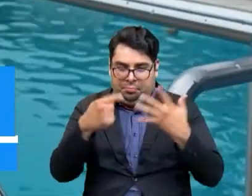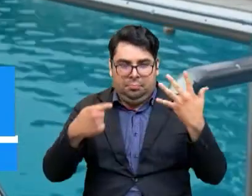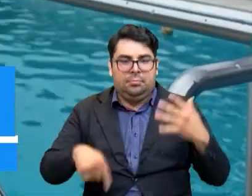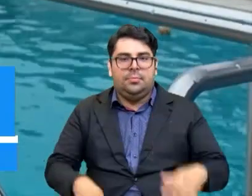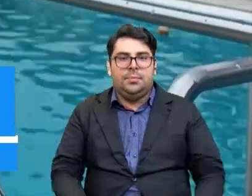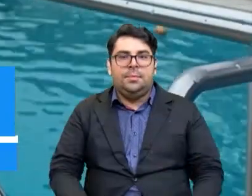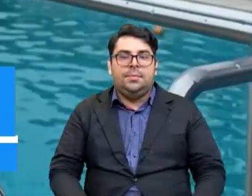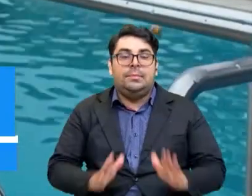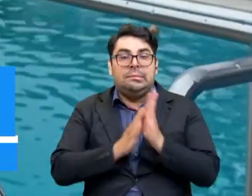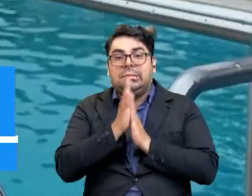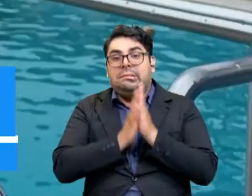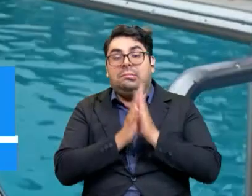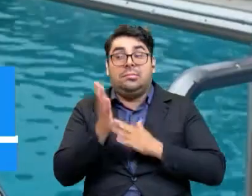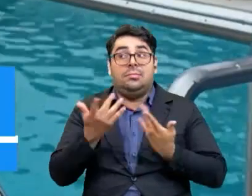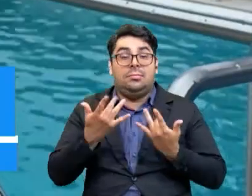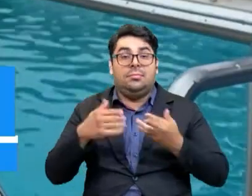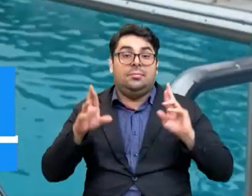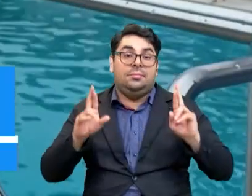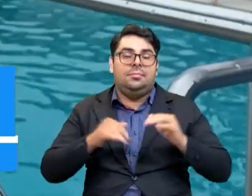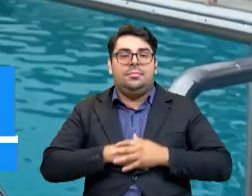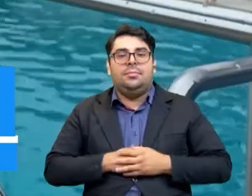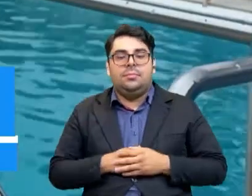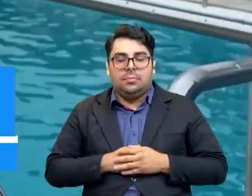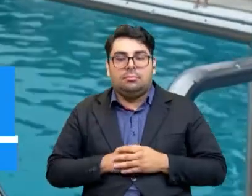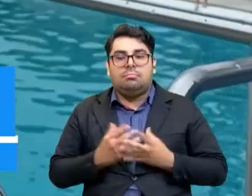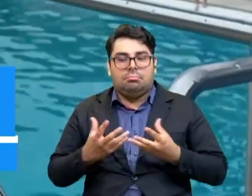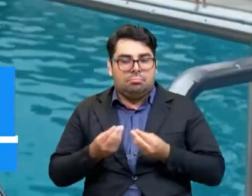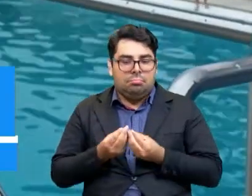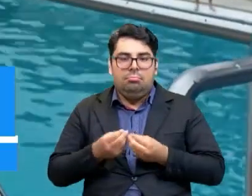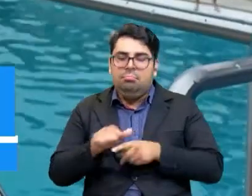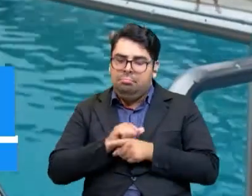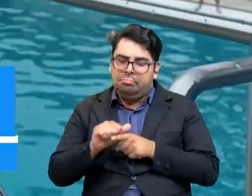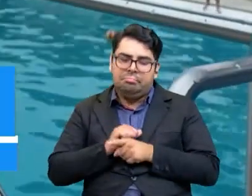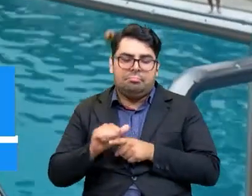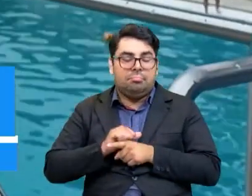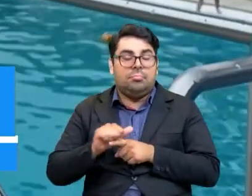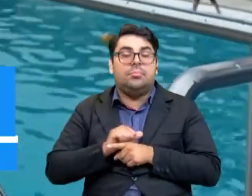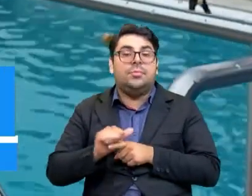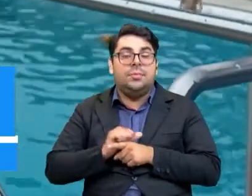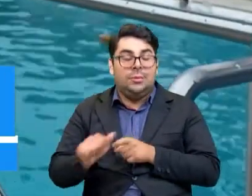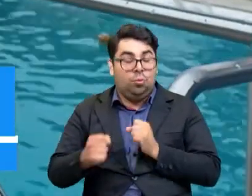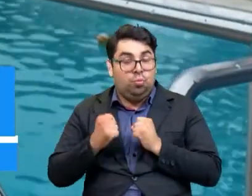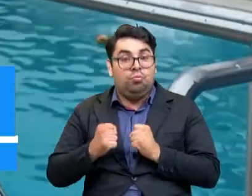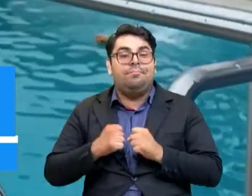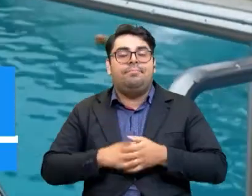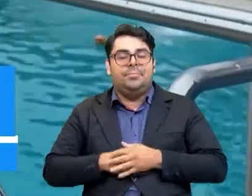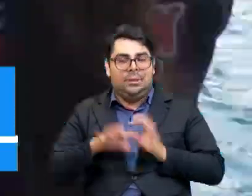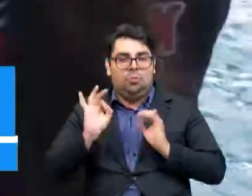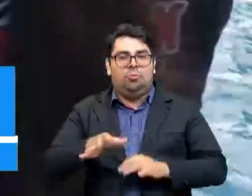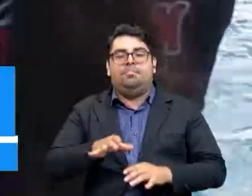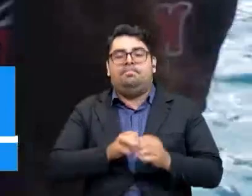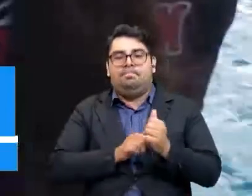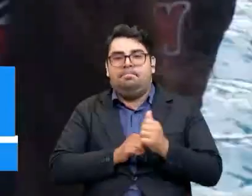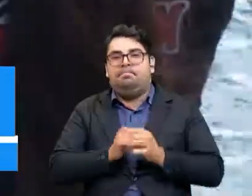bastantes expectativas y como el equipo está entrenando bastante duro, pues los resultados van a ser buenos.